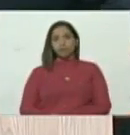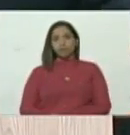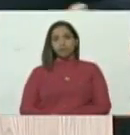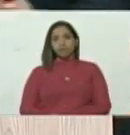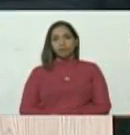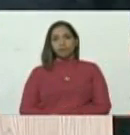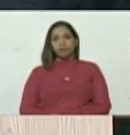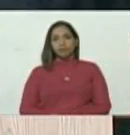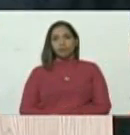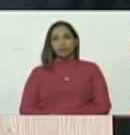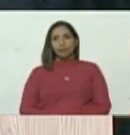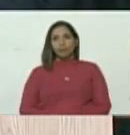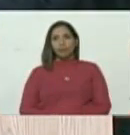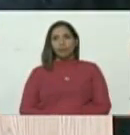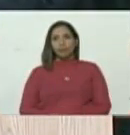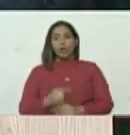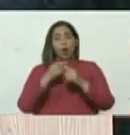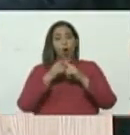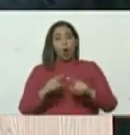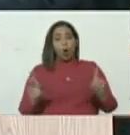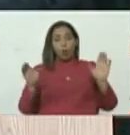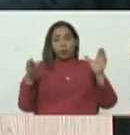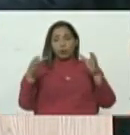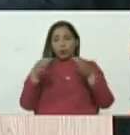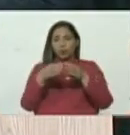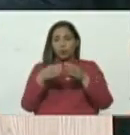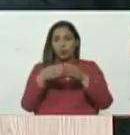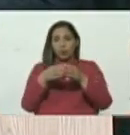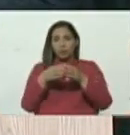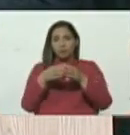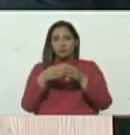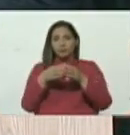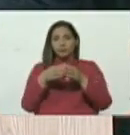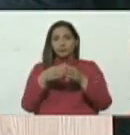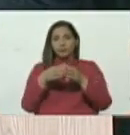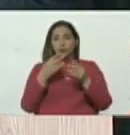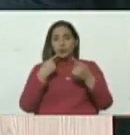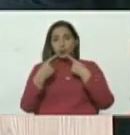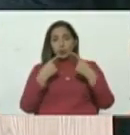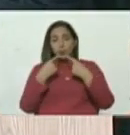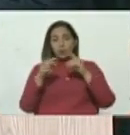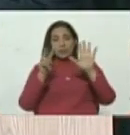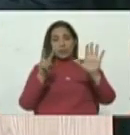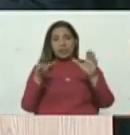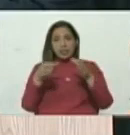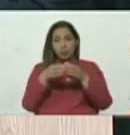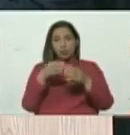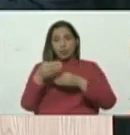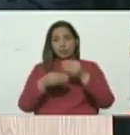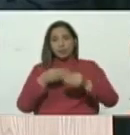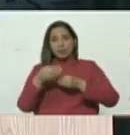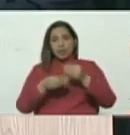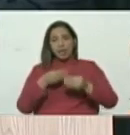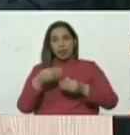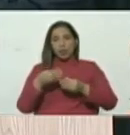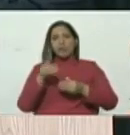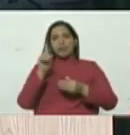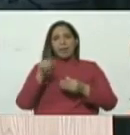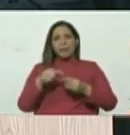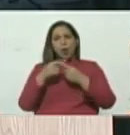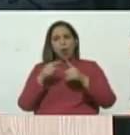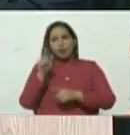de las partes de las reuniones, de la grabación de una de las, siete reuniones que se realizaron, aparece este